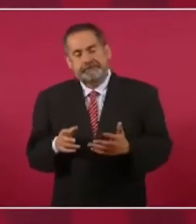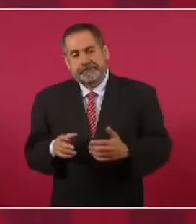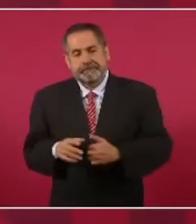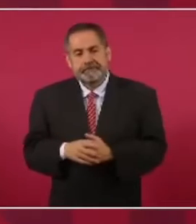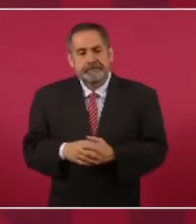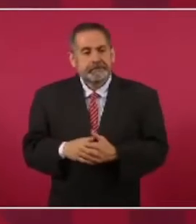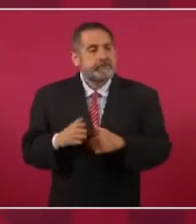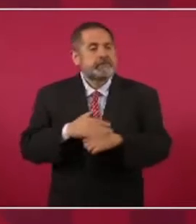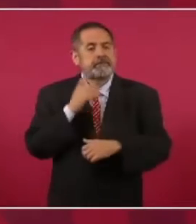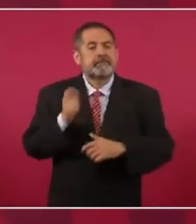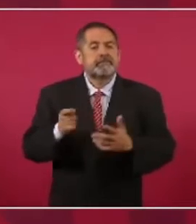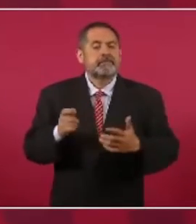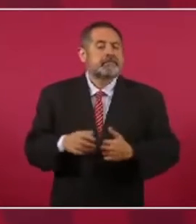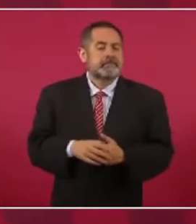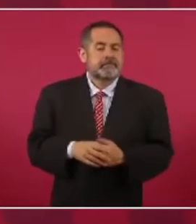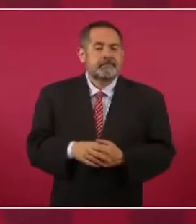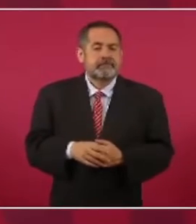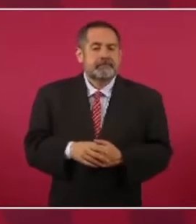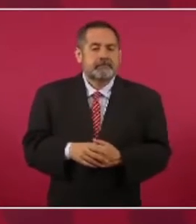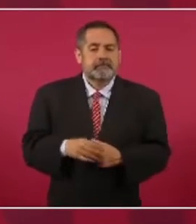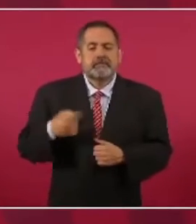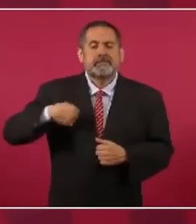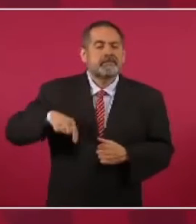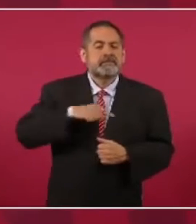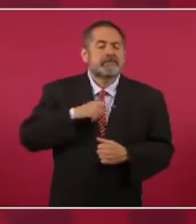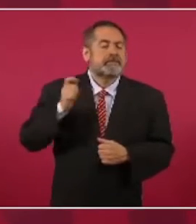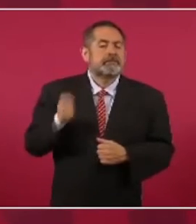porque nosotros hicimos,